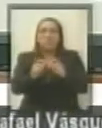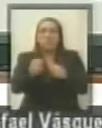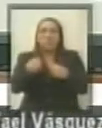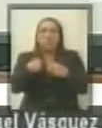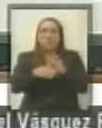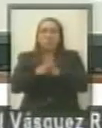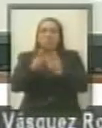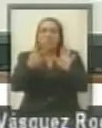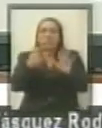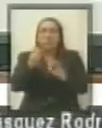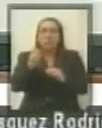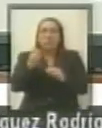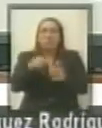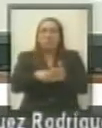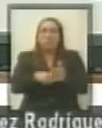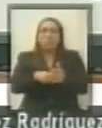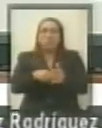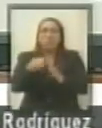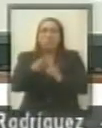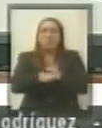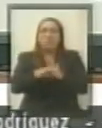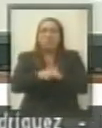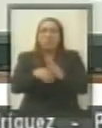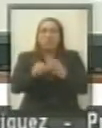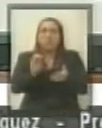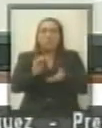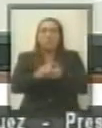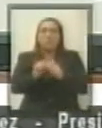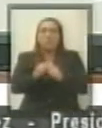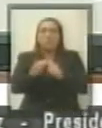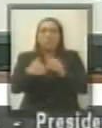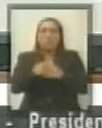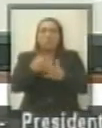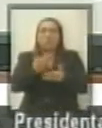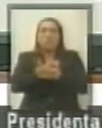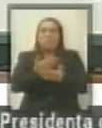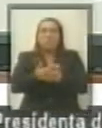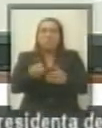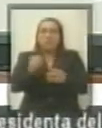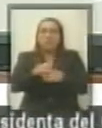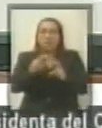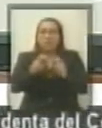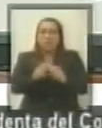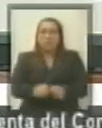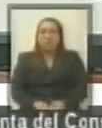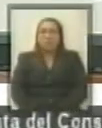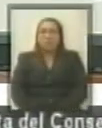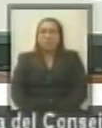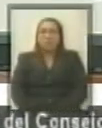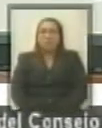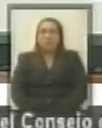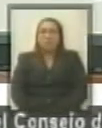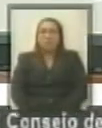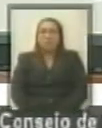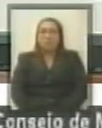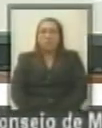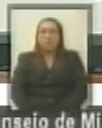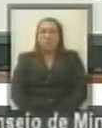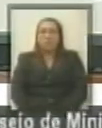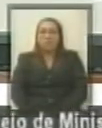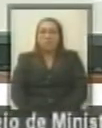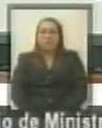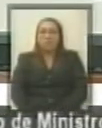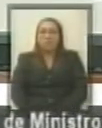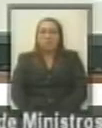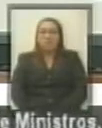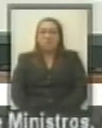superó los 80 puntos mínimos establecidos para ser propuestos en la terna. Por ello, al igual que en el caso de